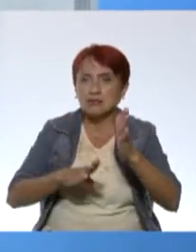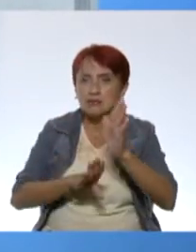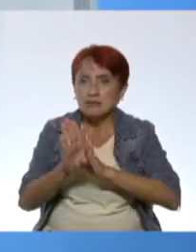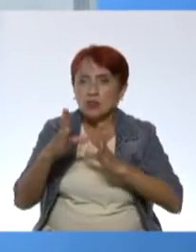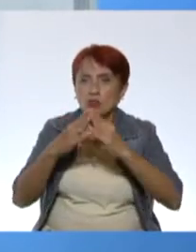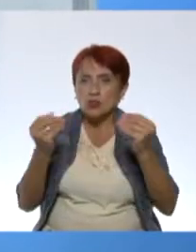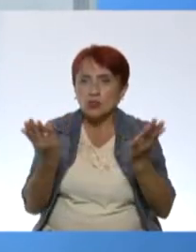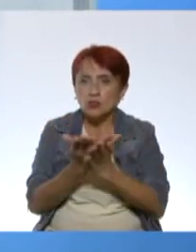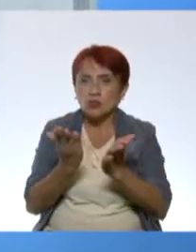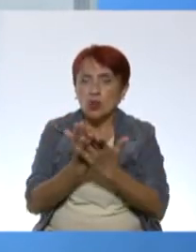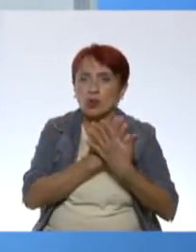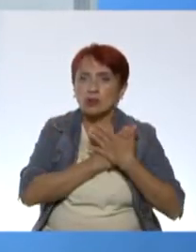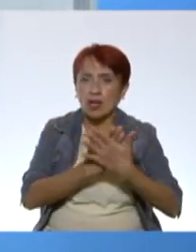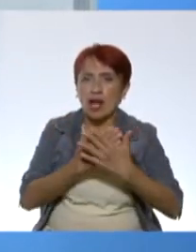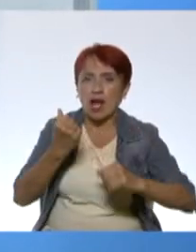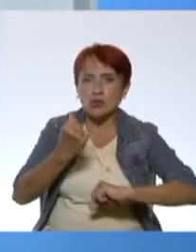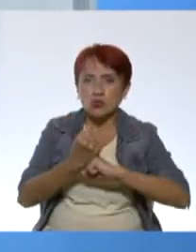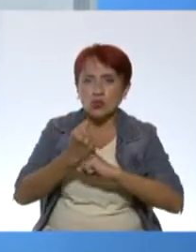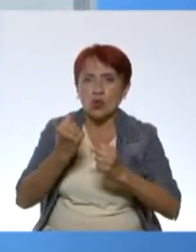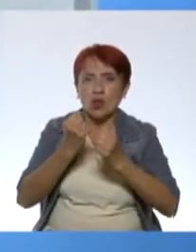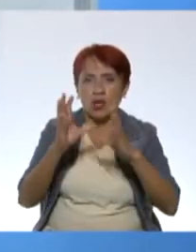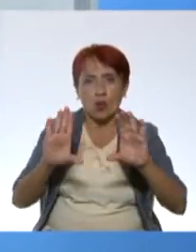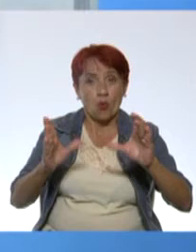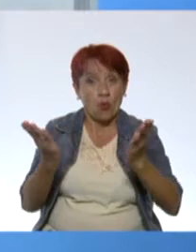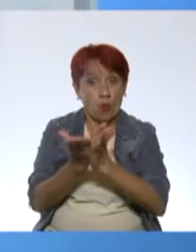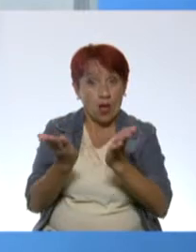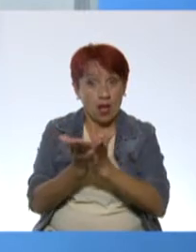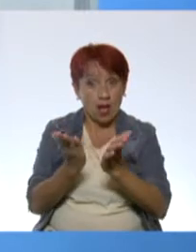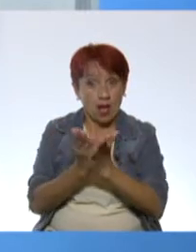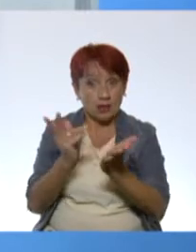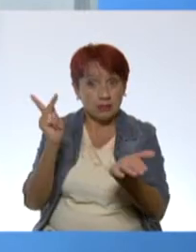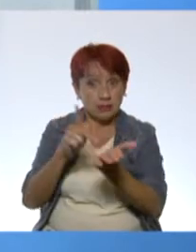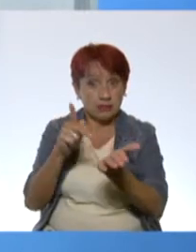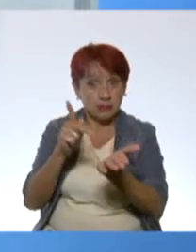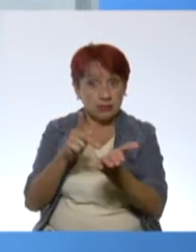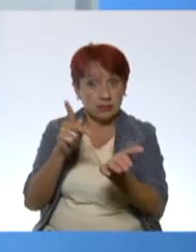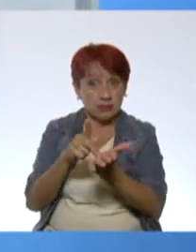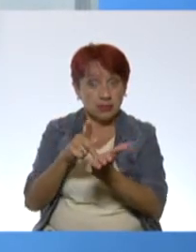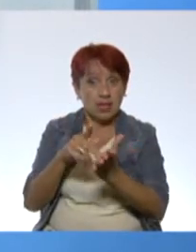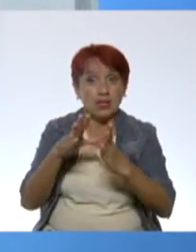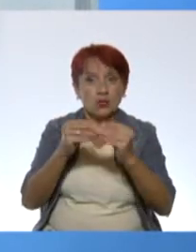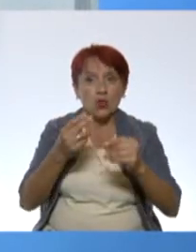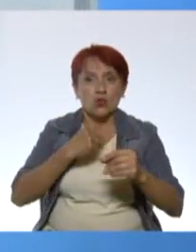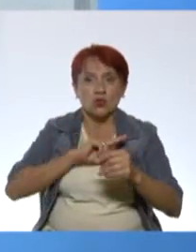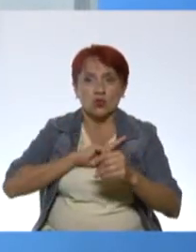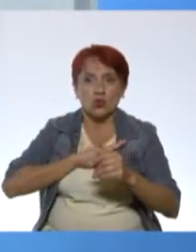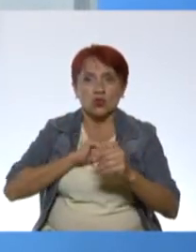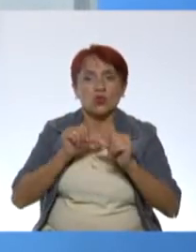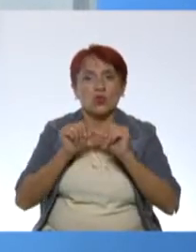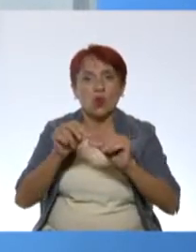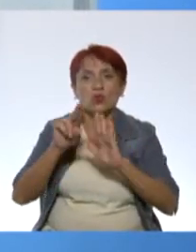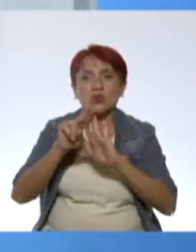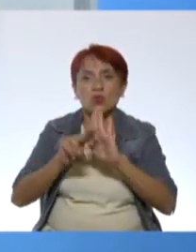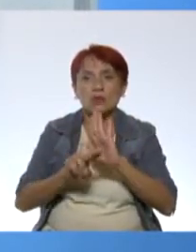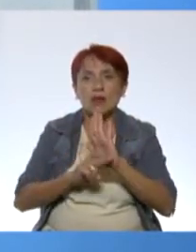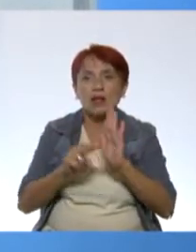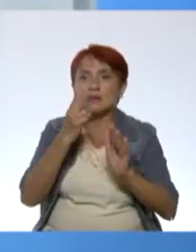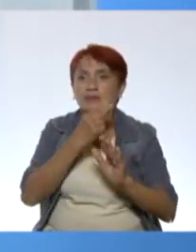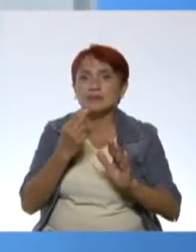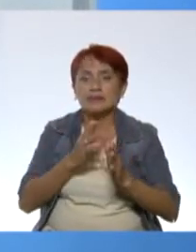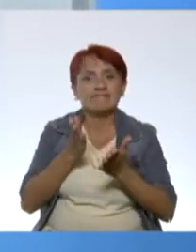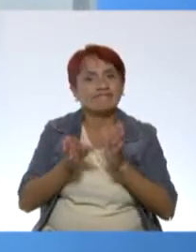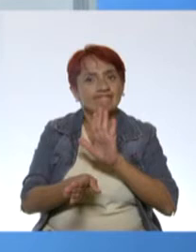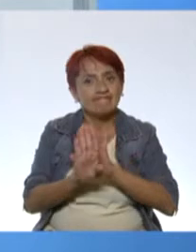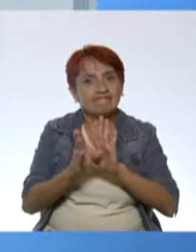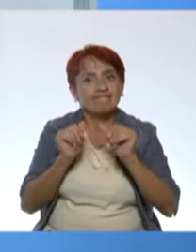clases, con nuestros estudios, colaborando en nuestra escuela, que a pesar de que estamos yendo semipresencial, nosotros tenemos que seguir cumpliendo de